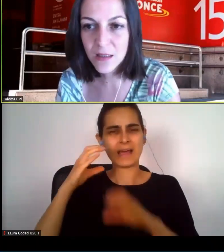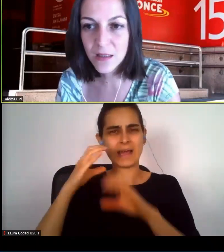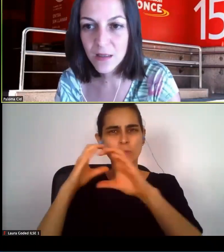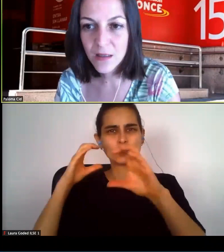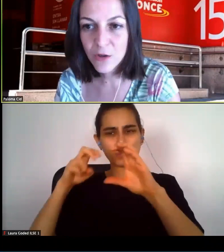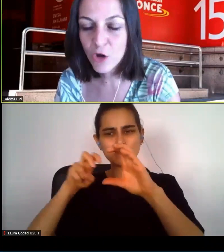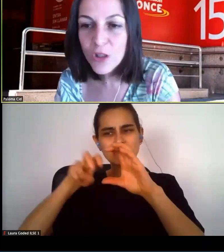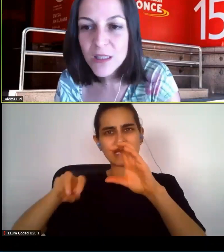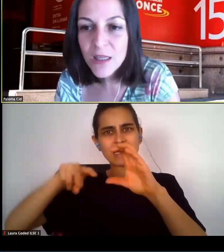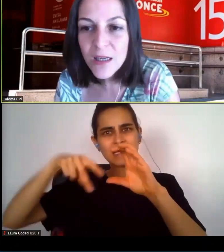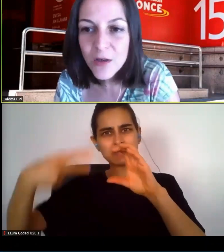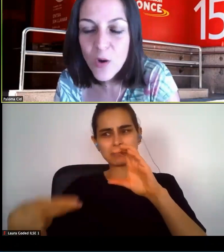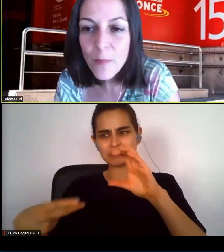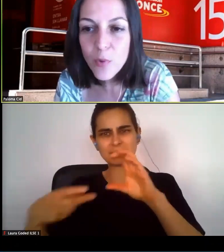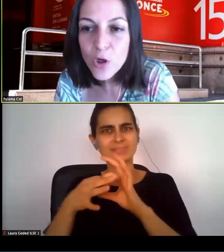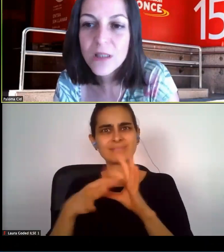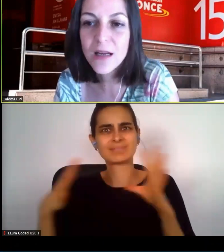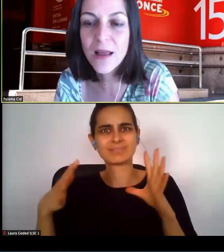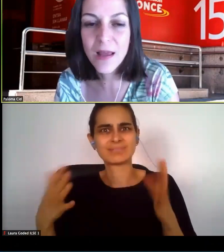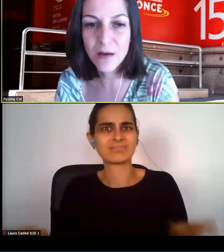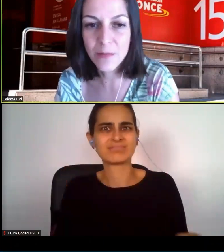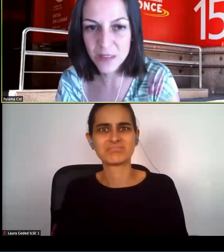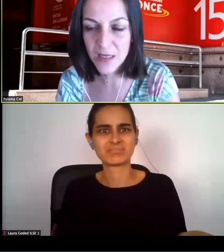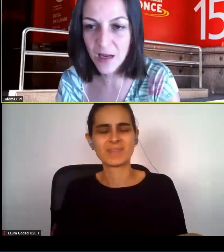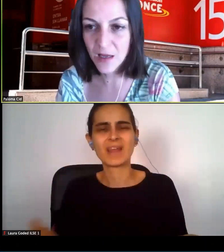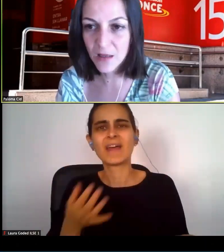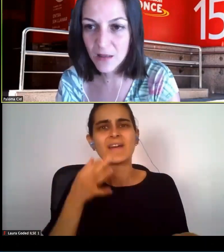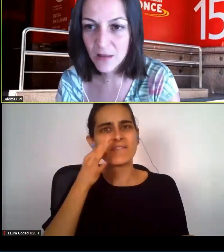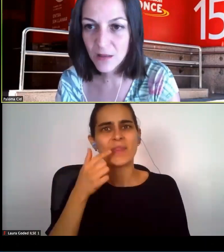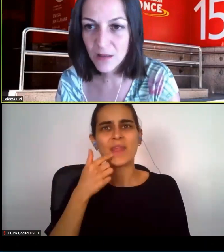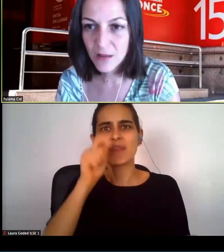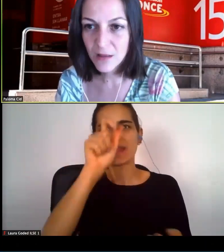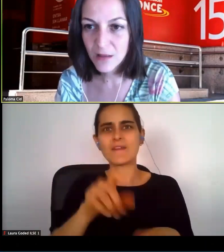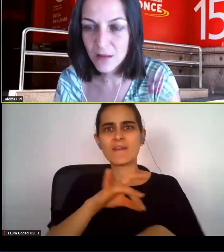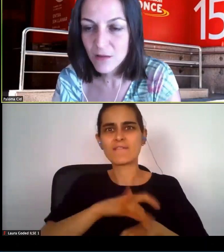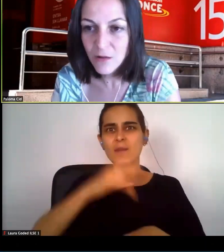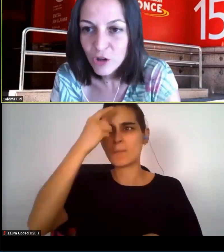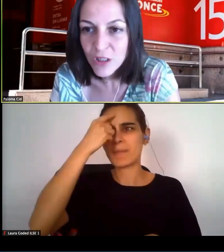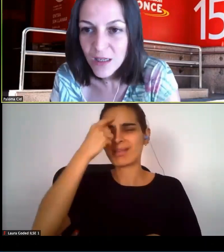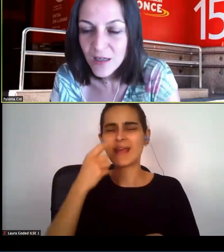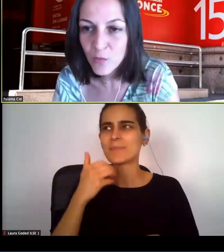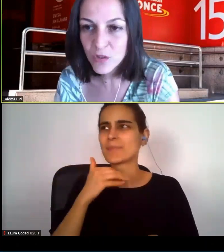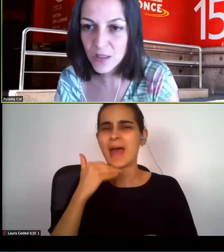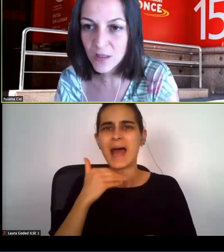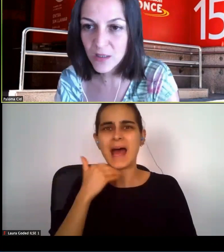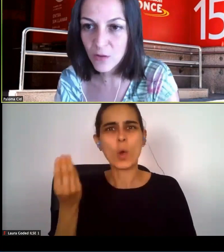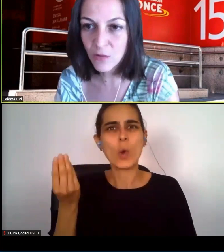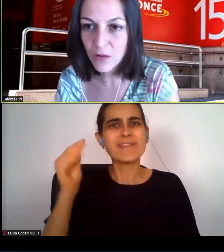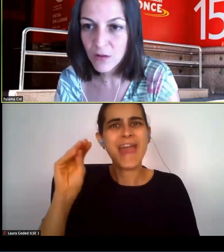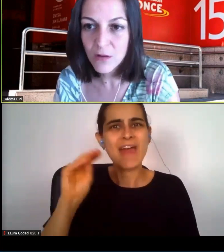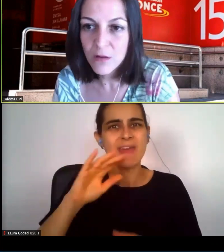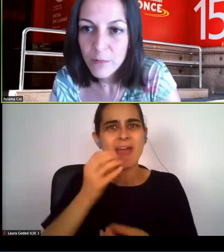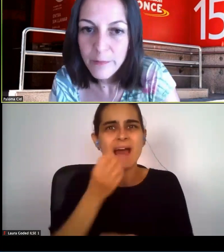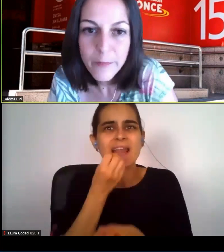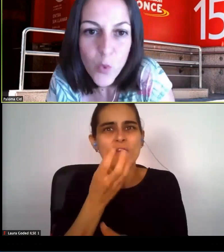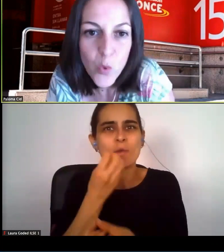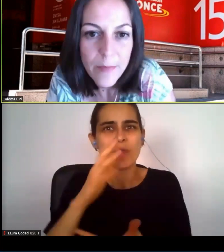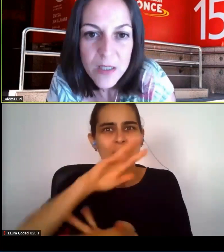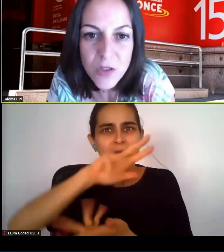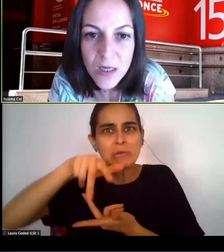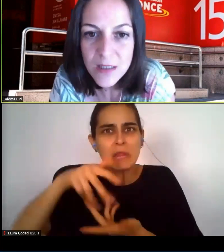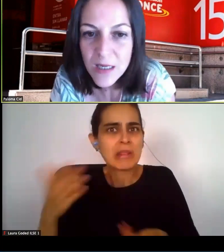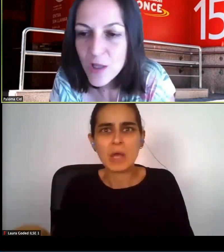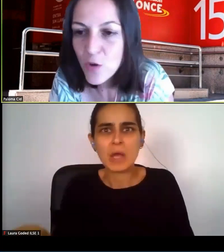escaleras? No aporta nada al mensaje. No tiene ningún sentido.